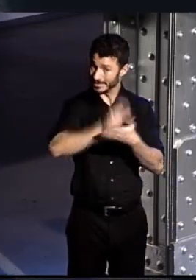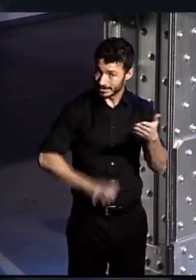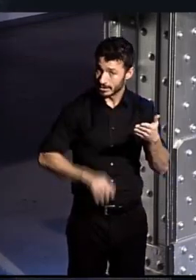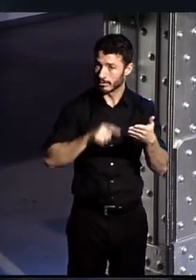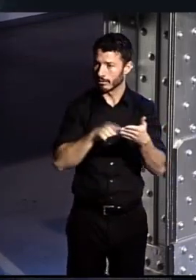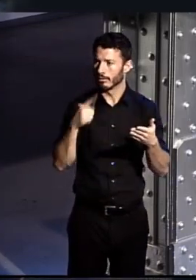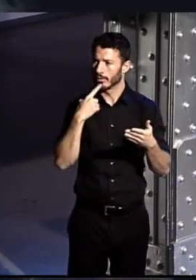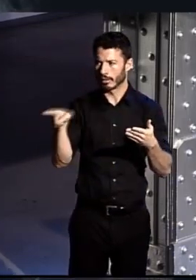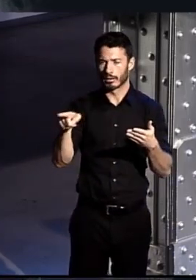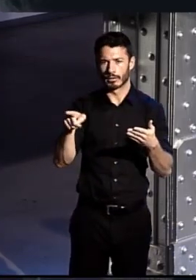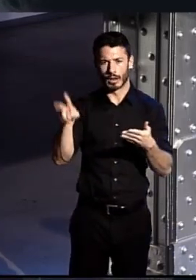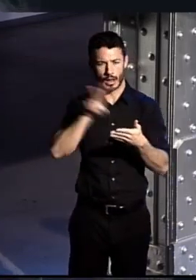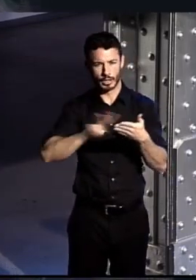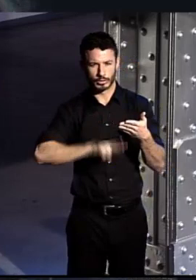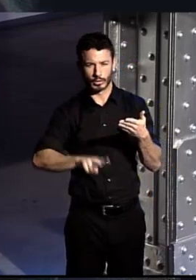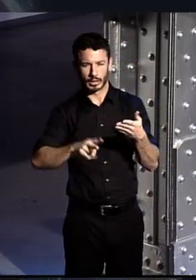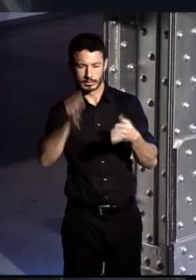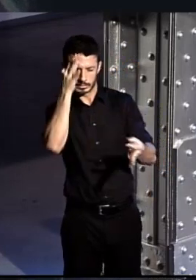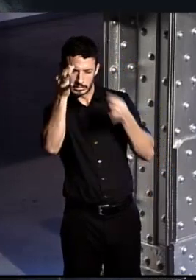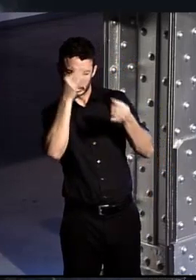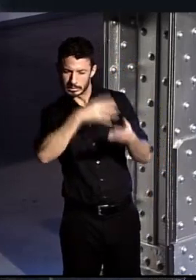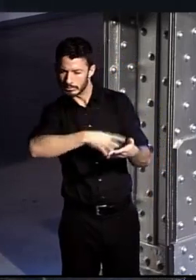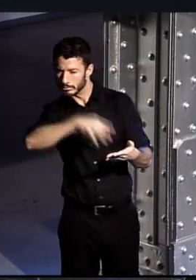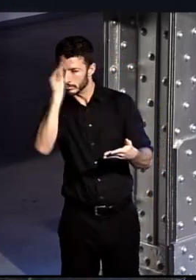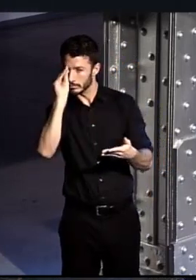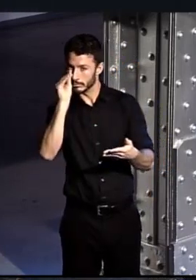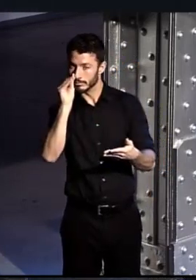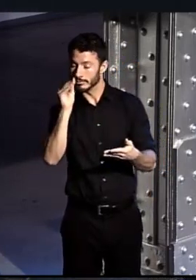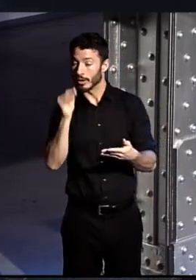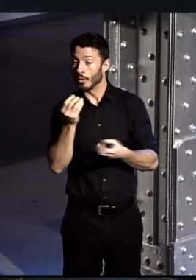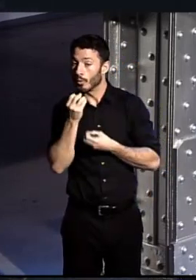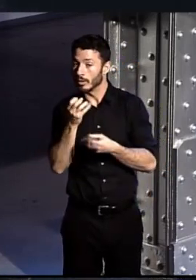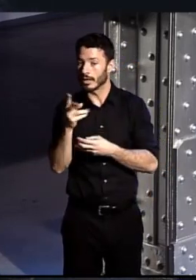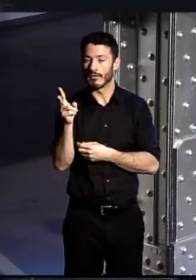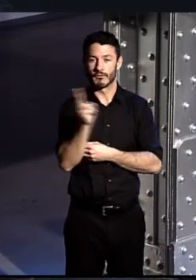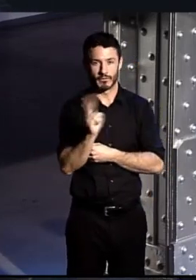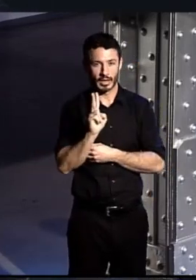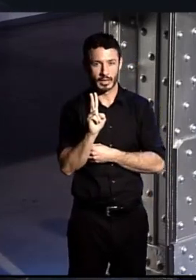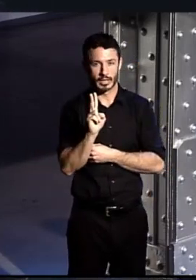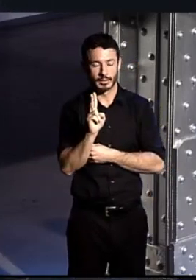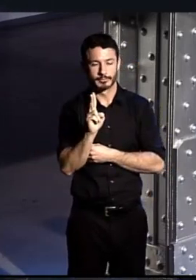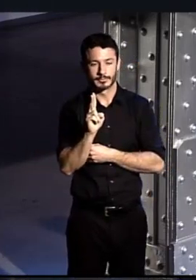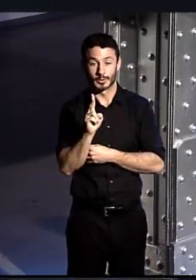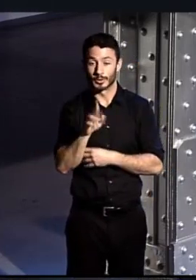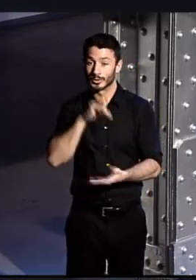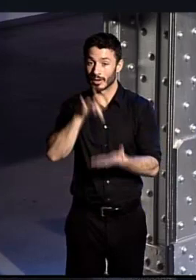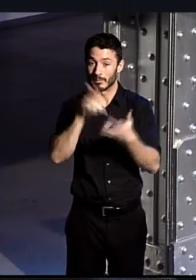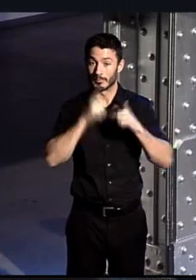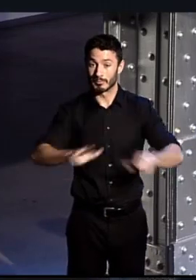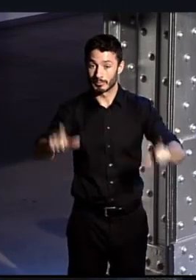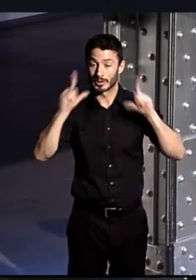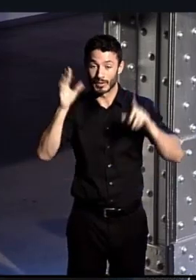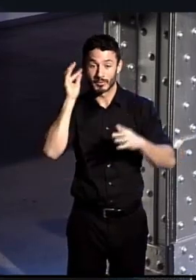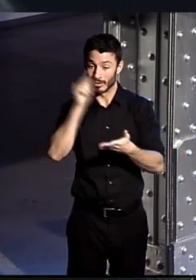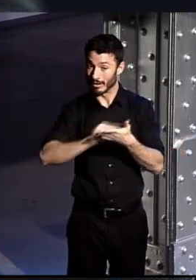lectora muy perspicaz además, nos cuenta cómo Verne quizá tenía ciertas dificultades para construir los personajes femeninos y quizás se le dan